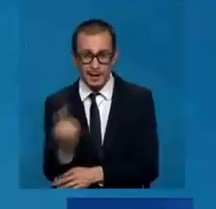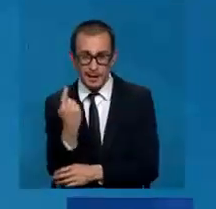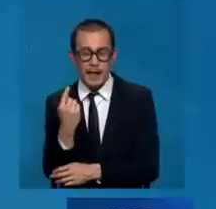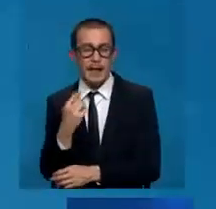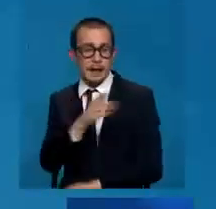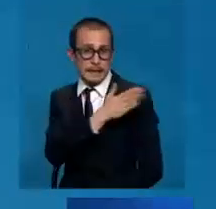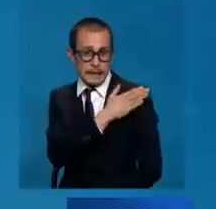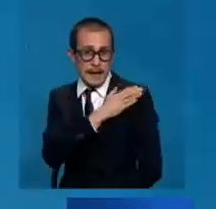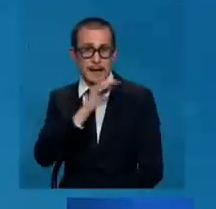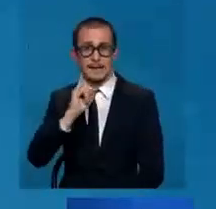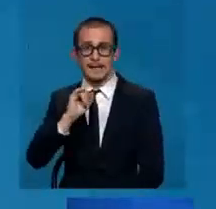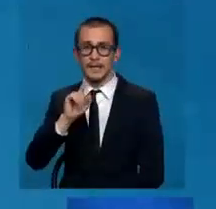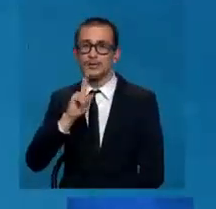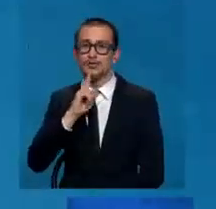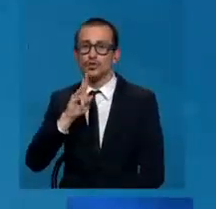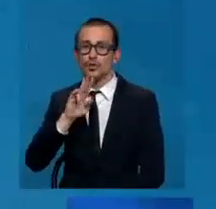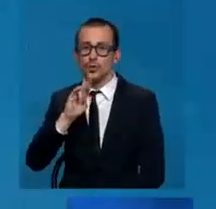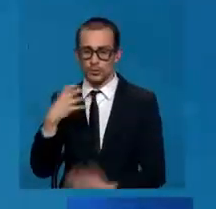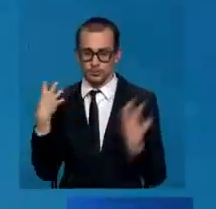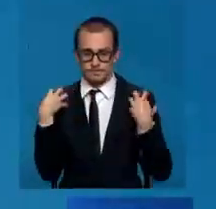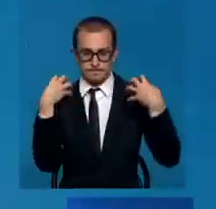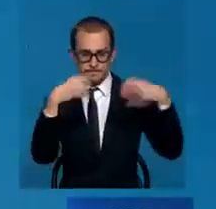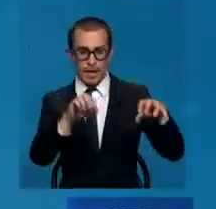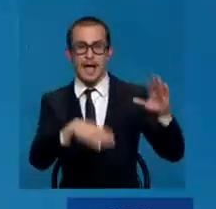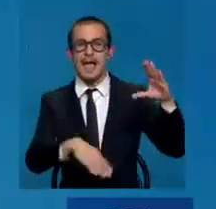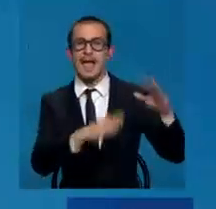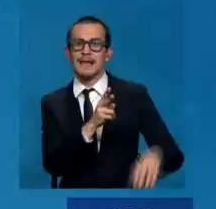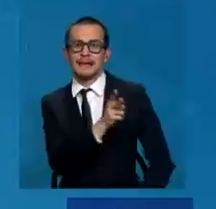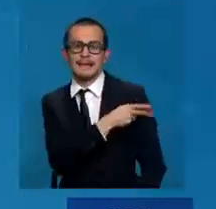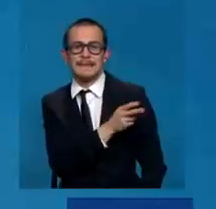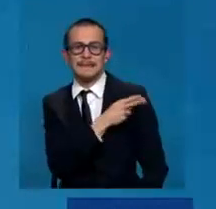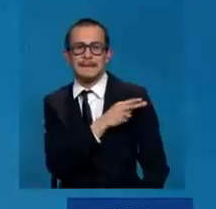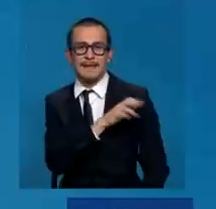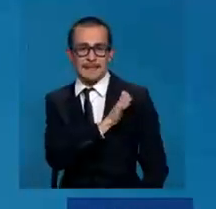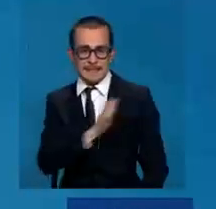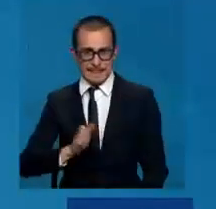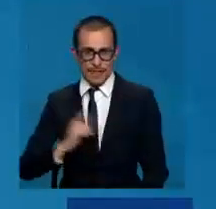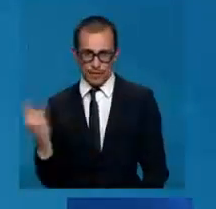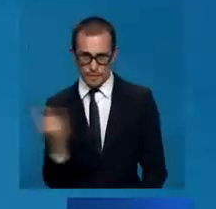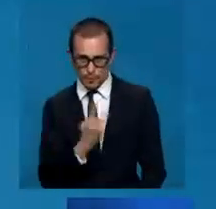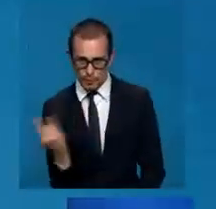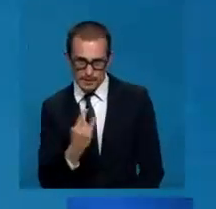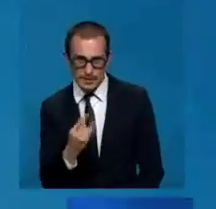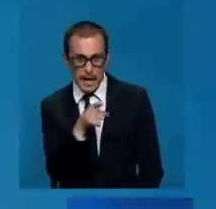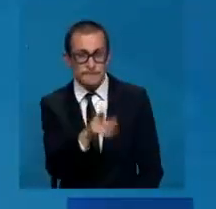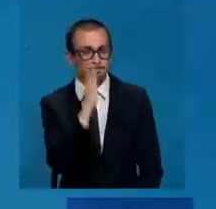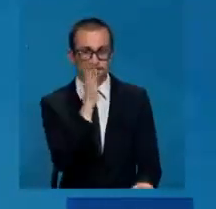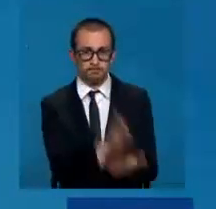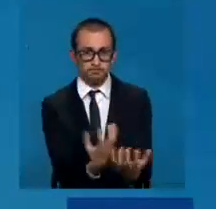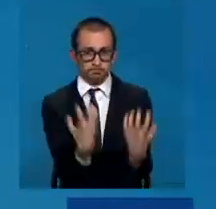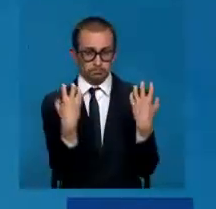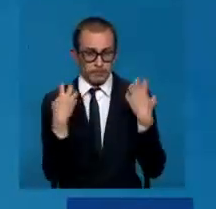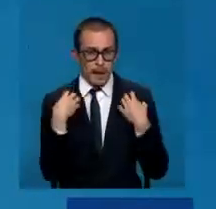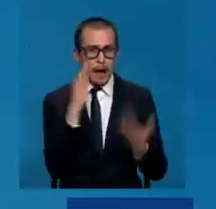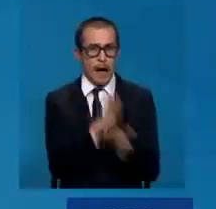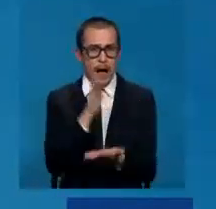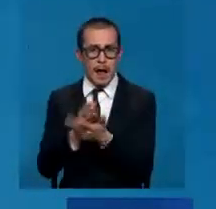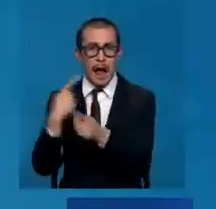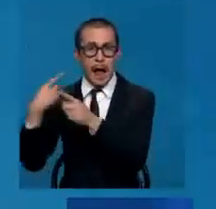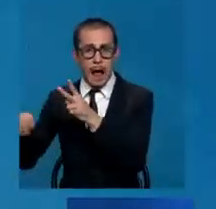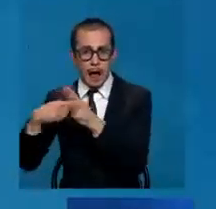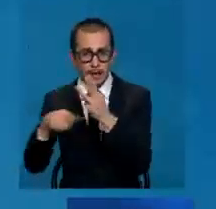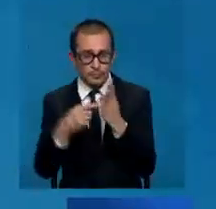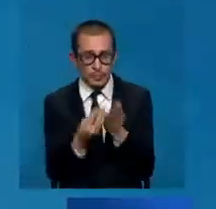Iturriaga, a quien designé como jefe del estado de emergencia, tiene las facultades para tomar medidas adicionales,